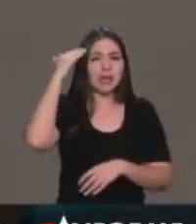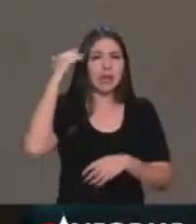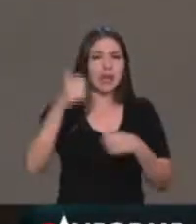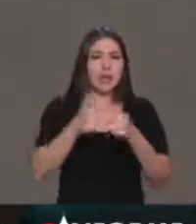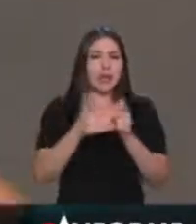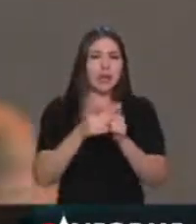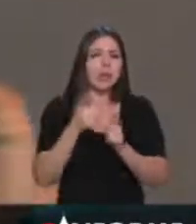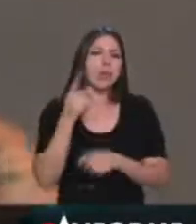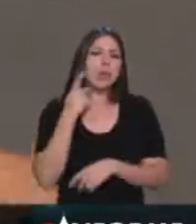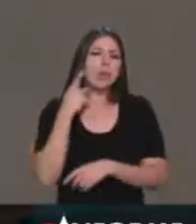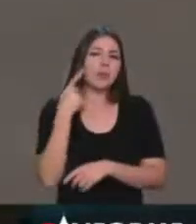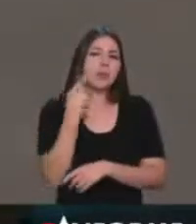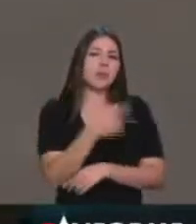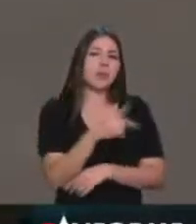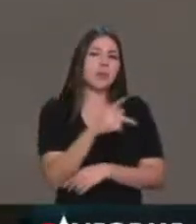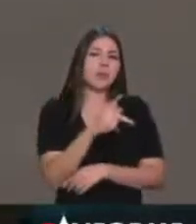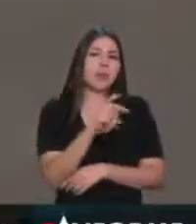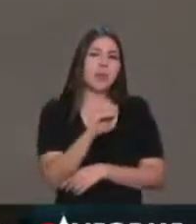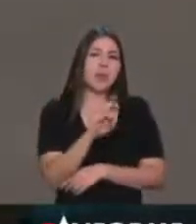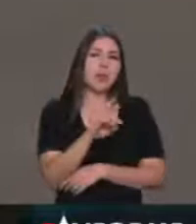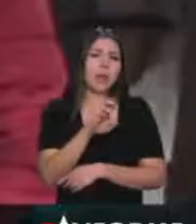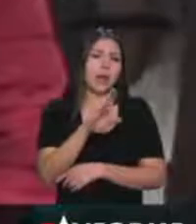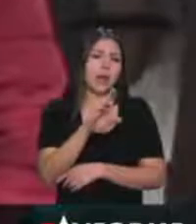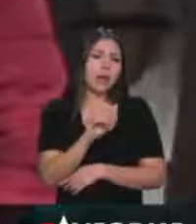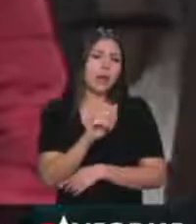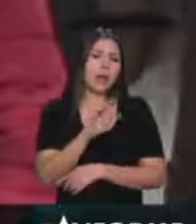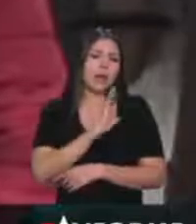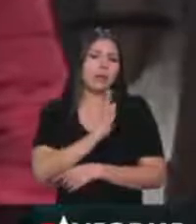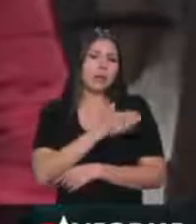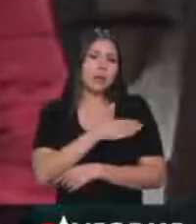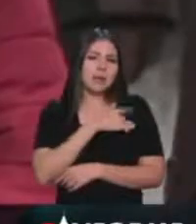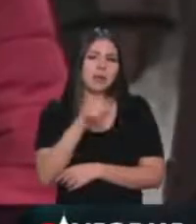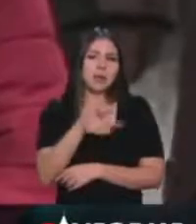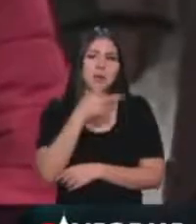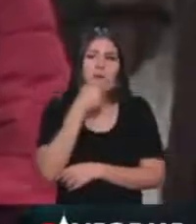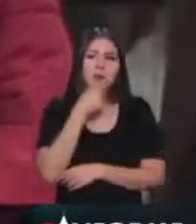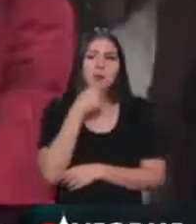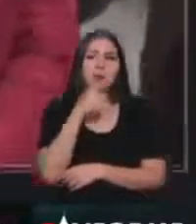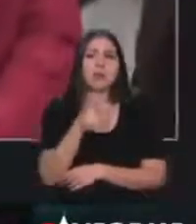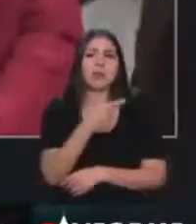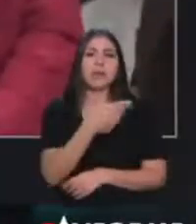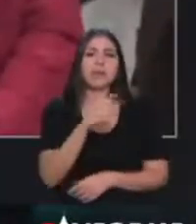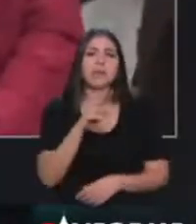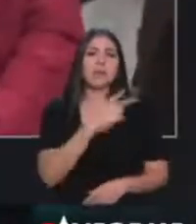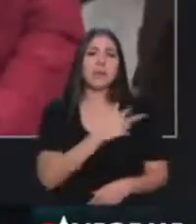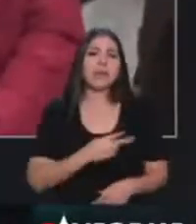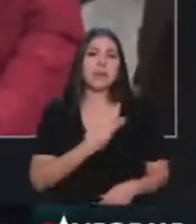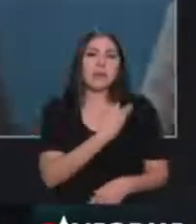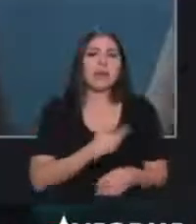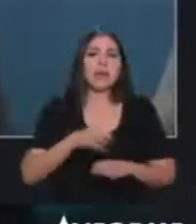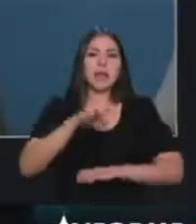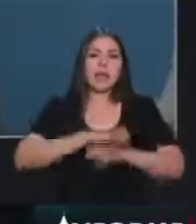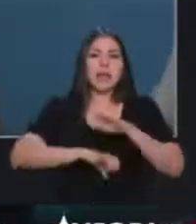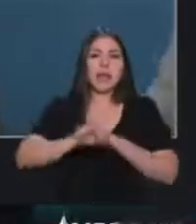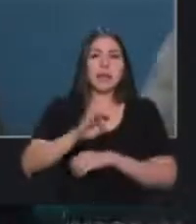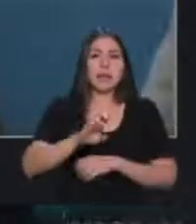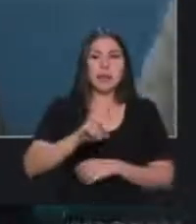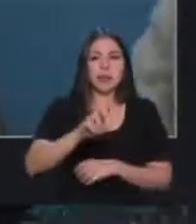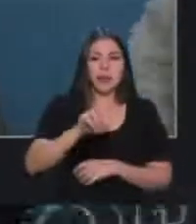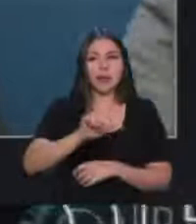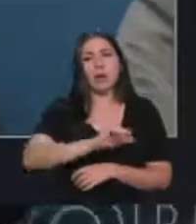Partido Socialista Obrero Español del PSOE, como vicepresidente de Iberdrola. Otro caso es el de Beatriz